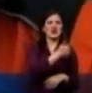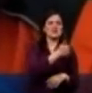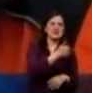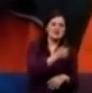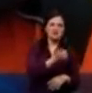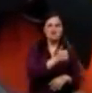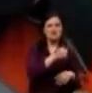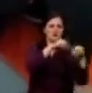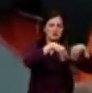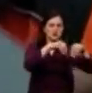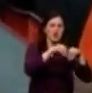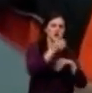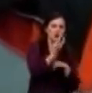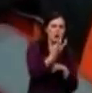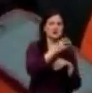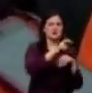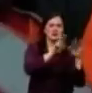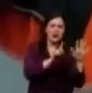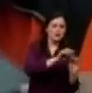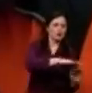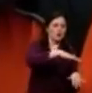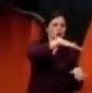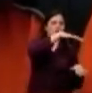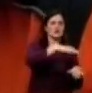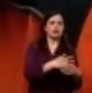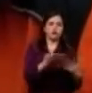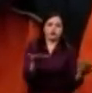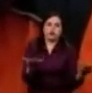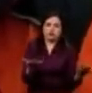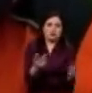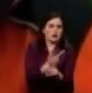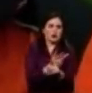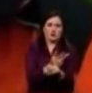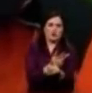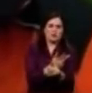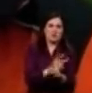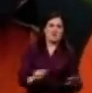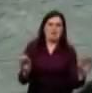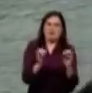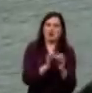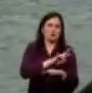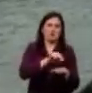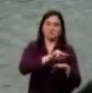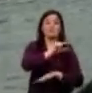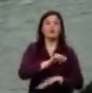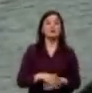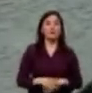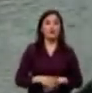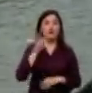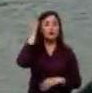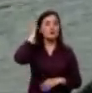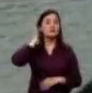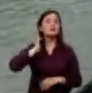segundo, 12, 6, todo depende, pero estamos hablando que tenemos el rato 10 veces más de lo normal. Las zonas donde se